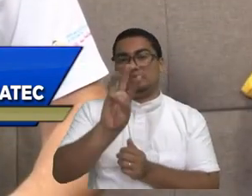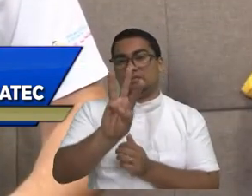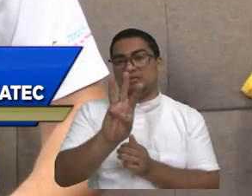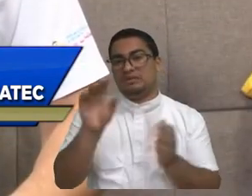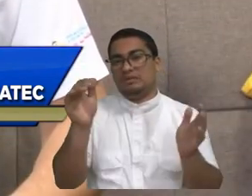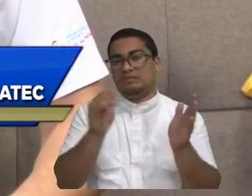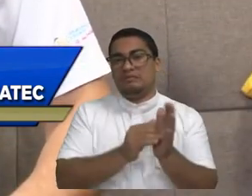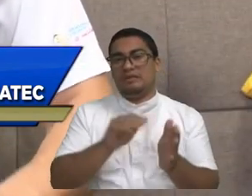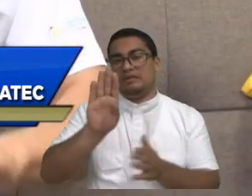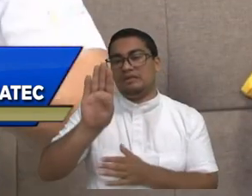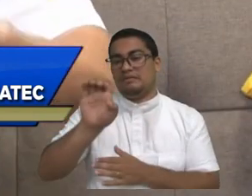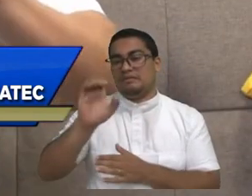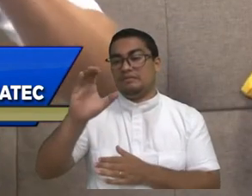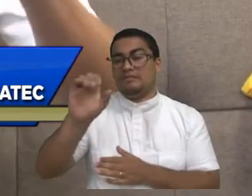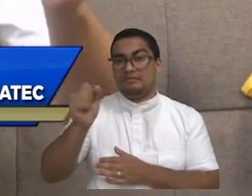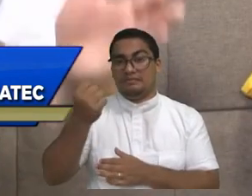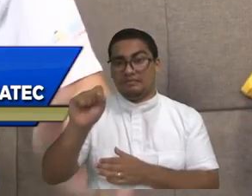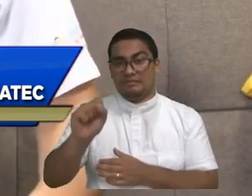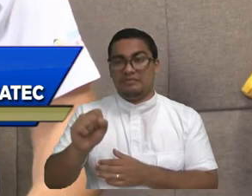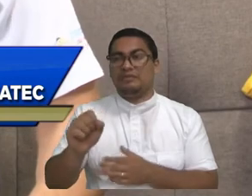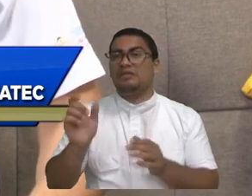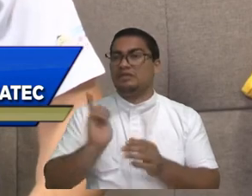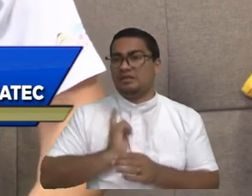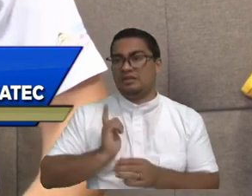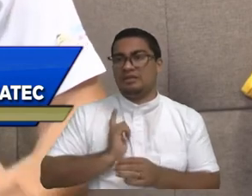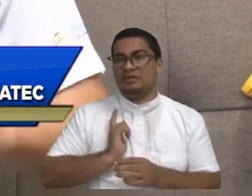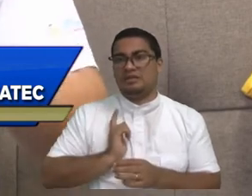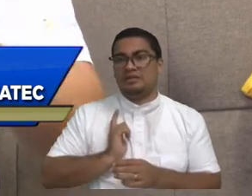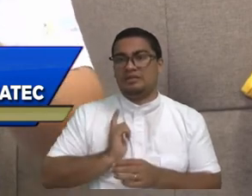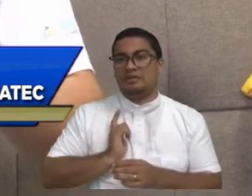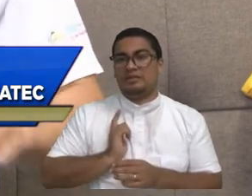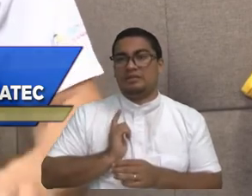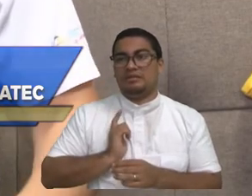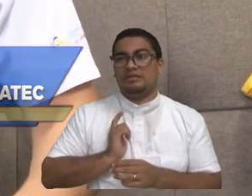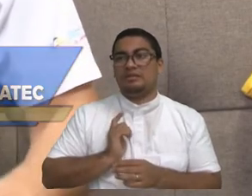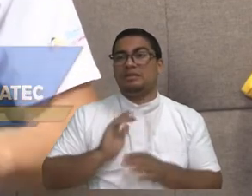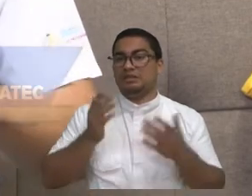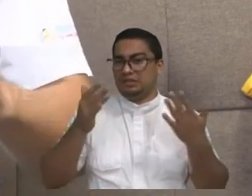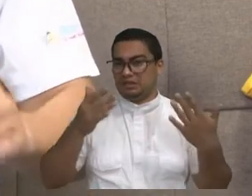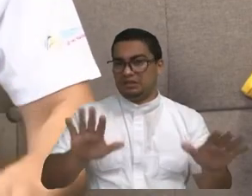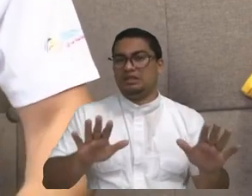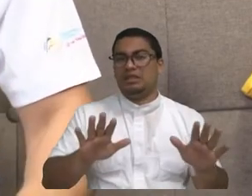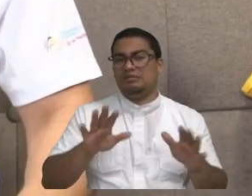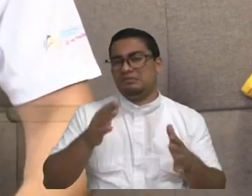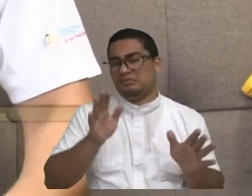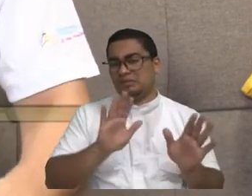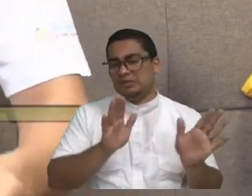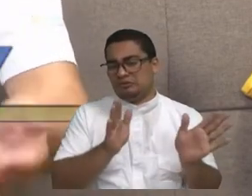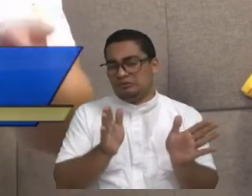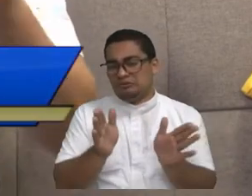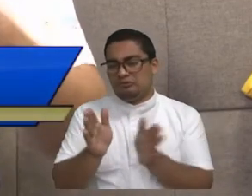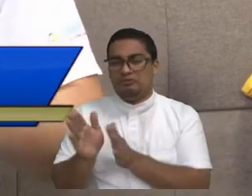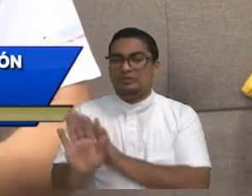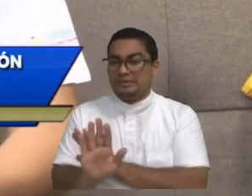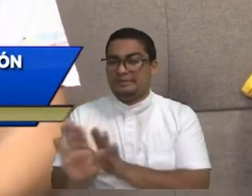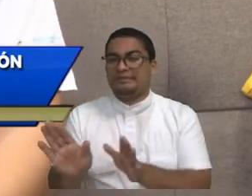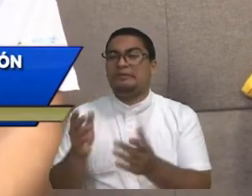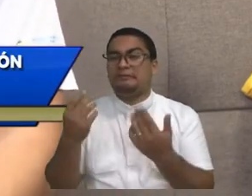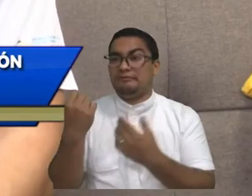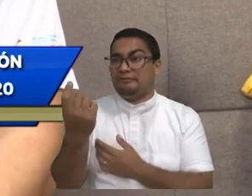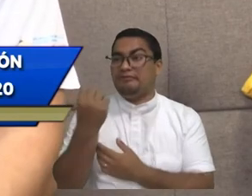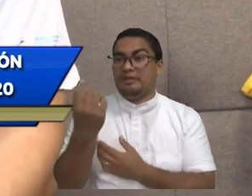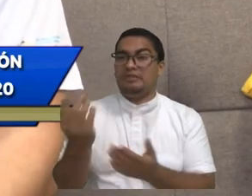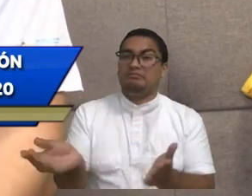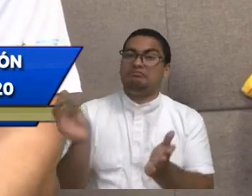todavía o sea de las 33 mil ya hemos venido avanzando y estamos ya casi para cerrar el ciclo entonces todavía pues